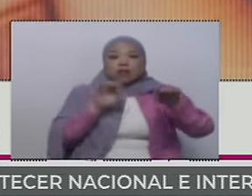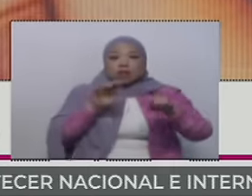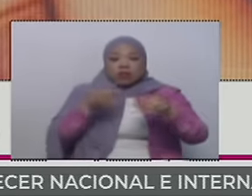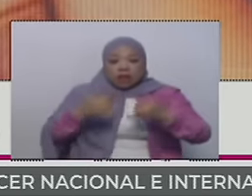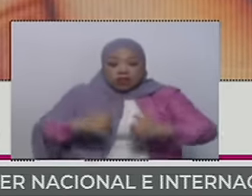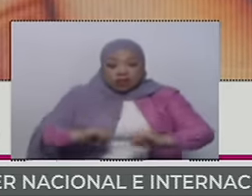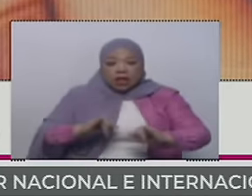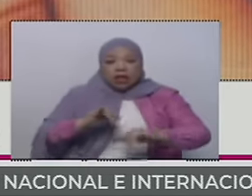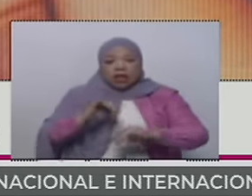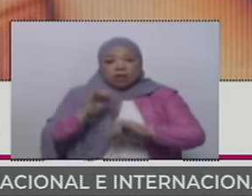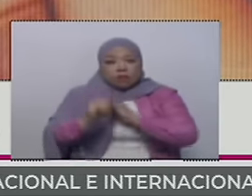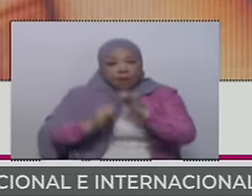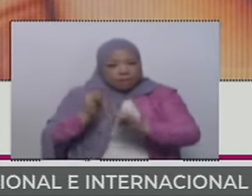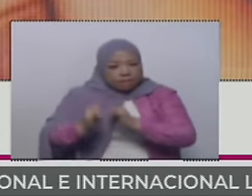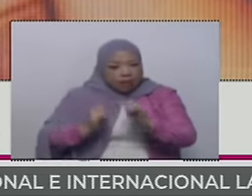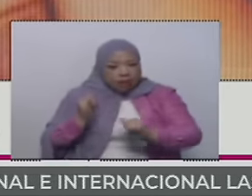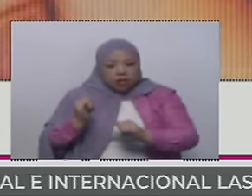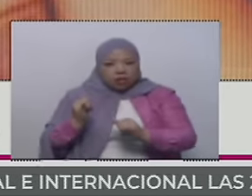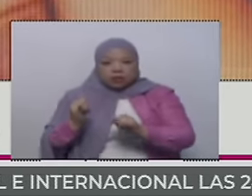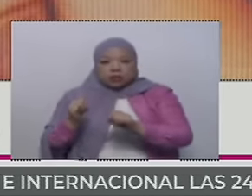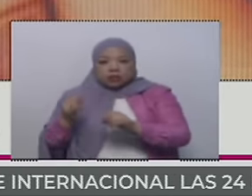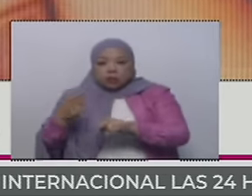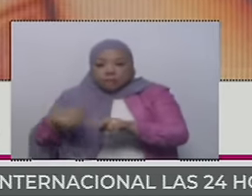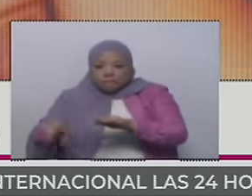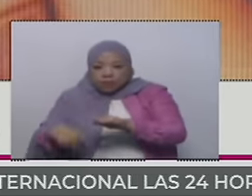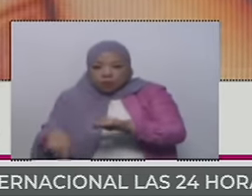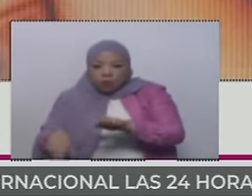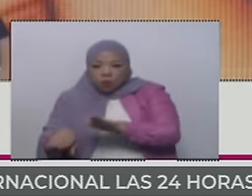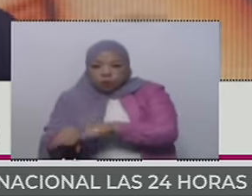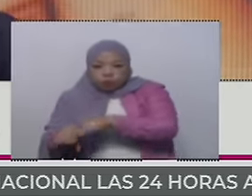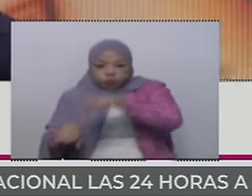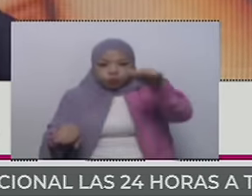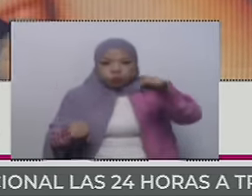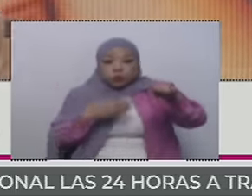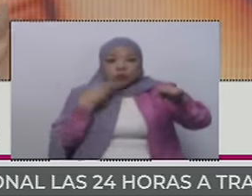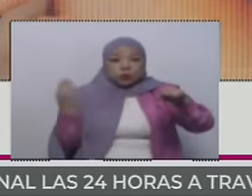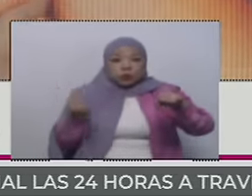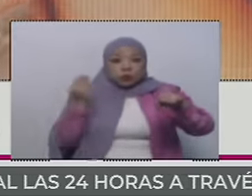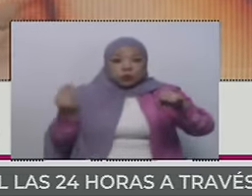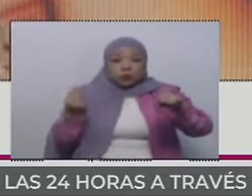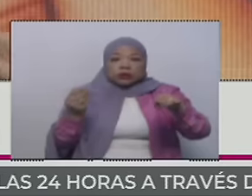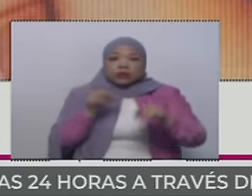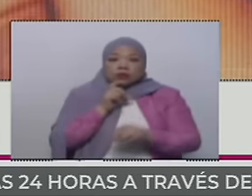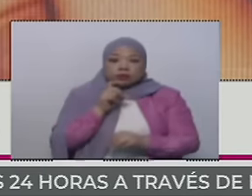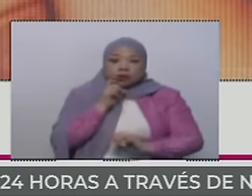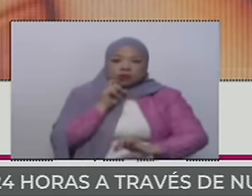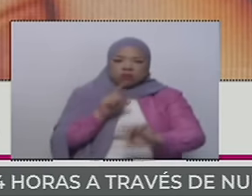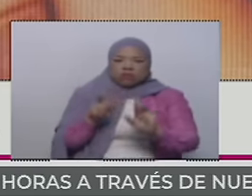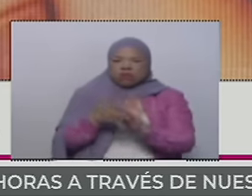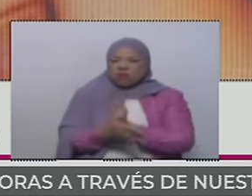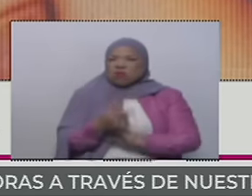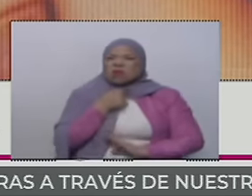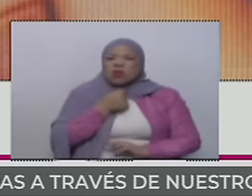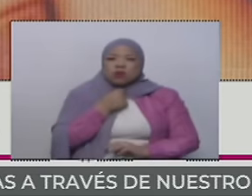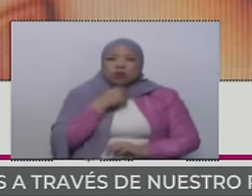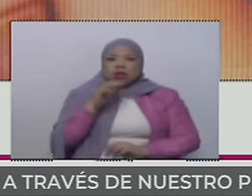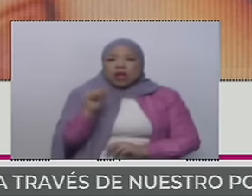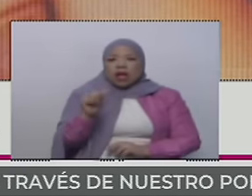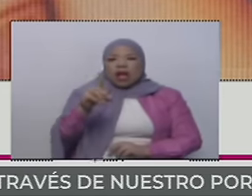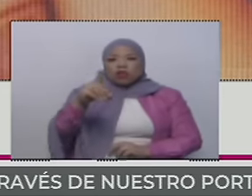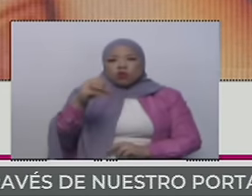niña, desde que crece, la llamada adolescencia, que es un concepto que yo estoy en contra, porque nadie es adolescente,